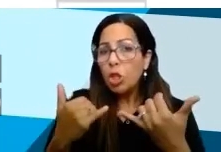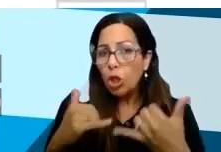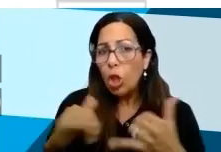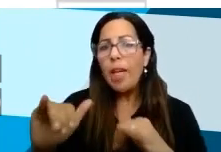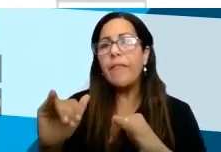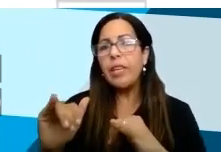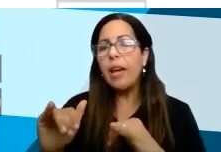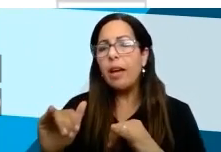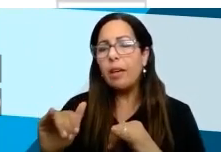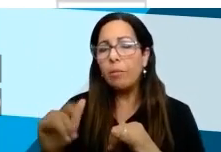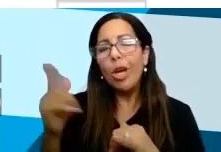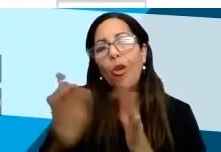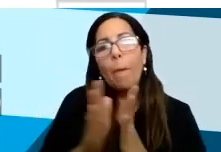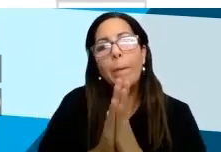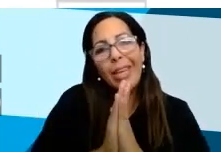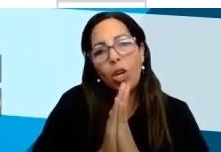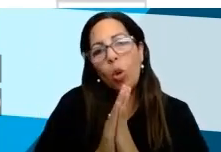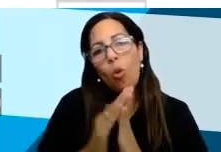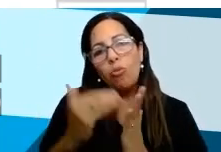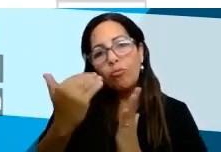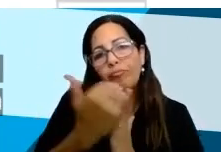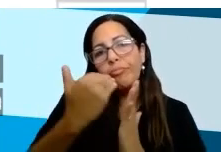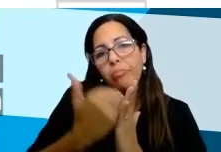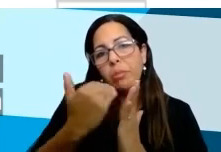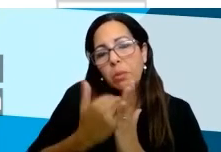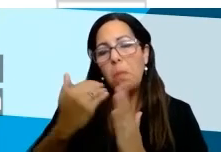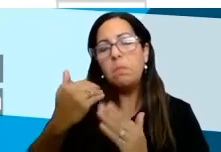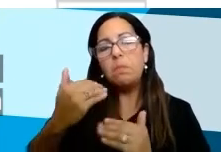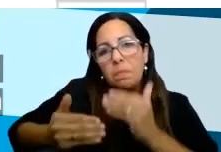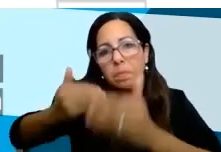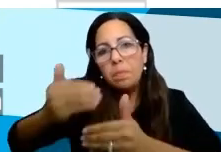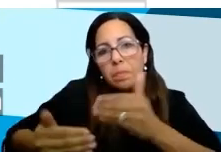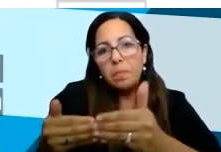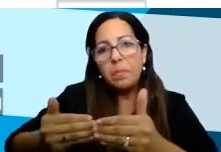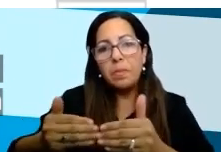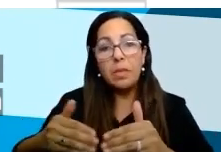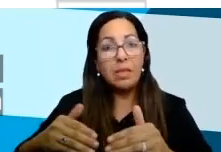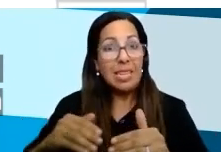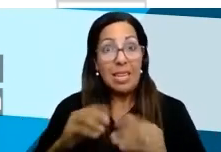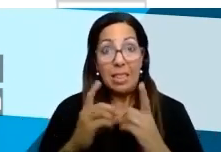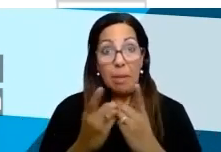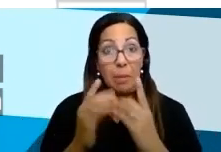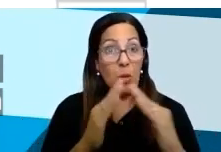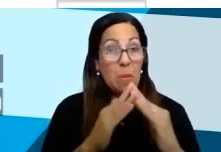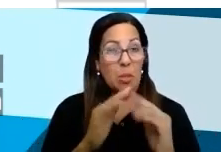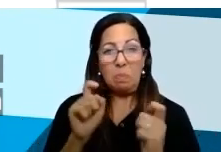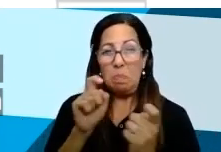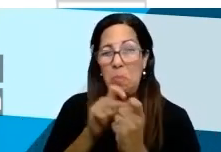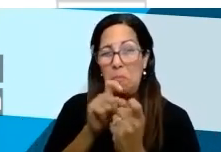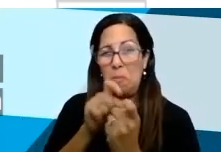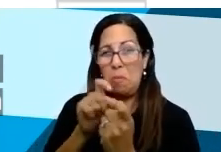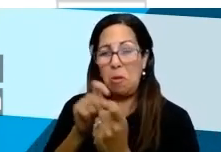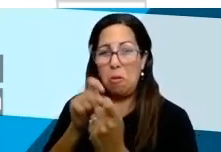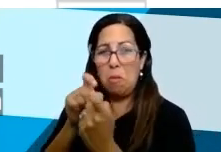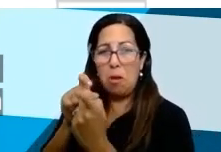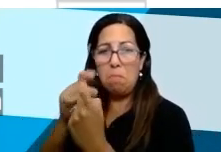exigieron unos pasos que tenemos que cumplir. Al día de hoy, el Departamento de la Vivienda no ha fallado una sola fecha y tendremos